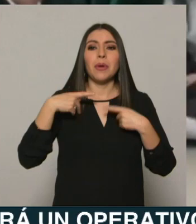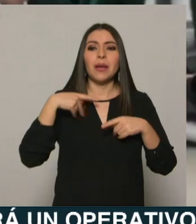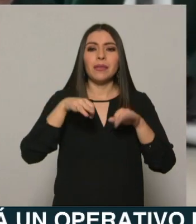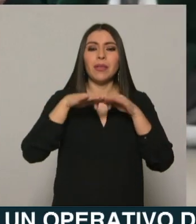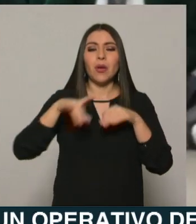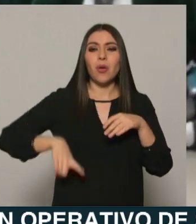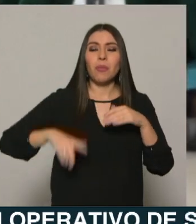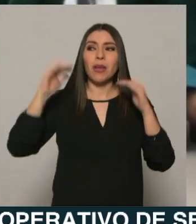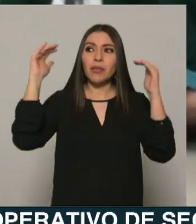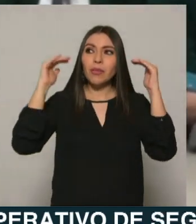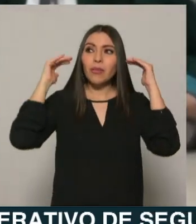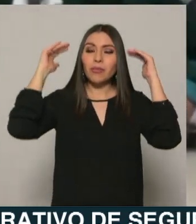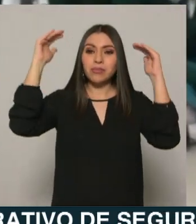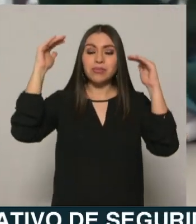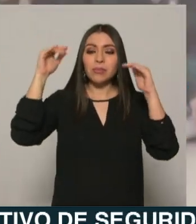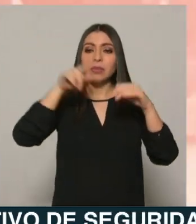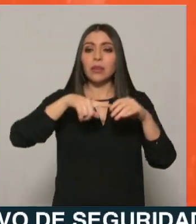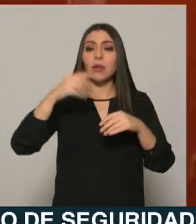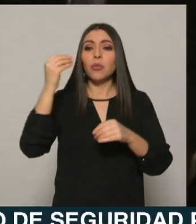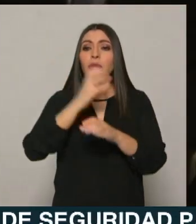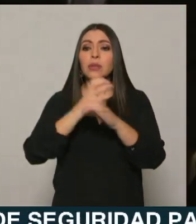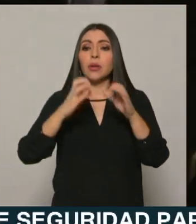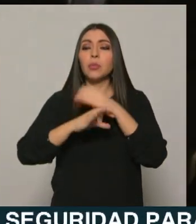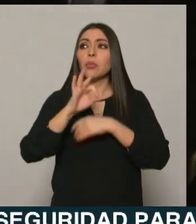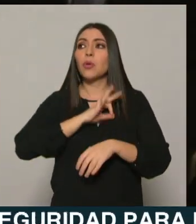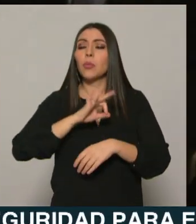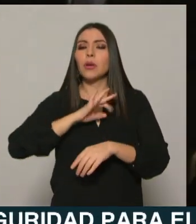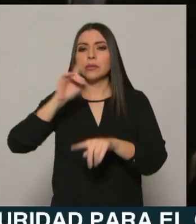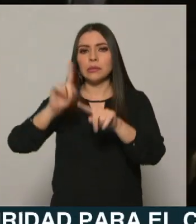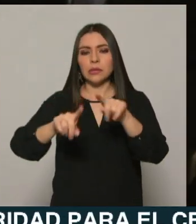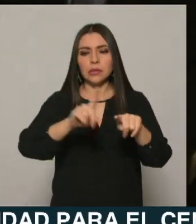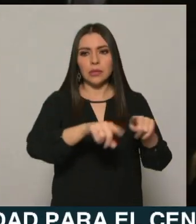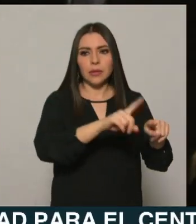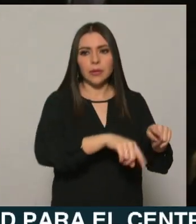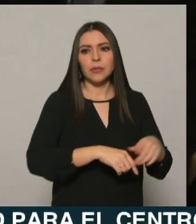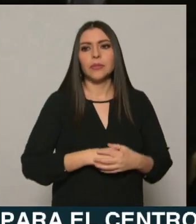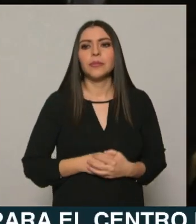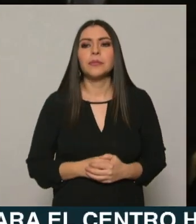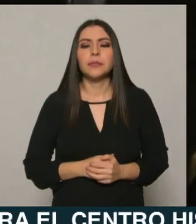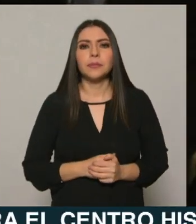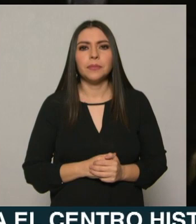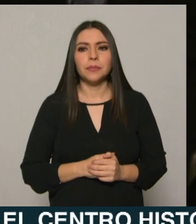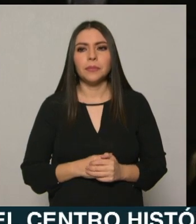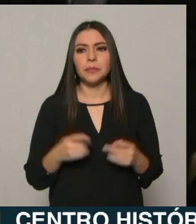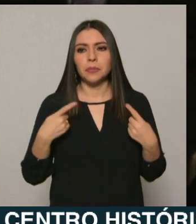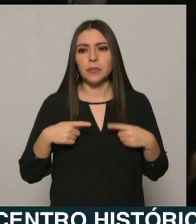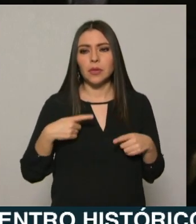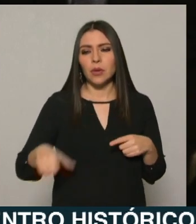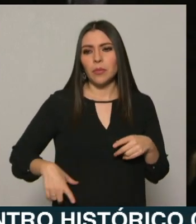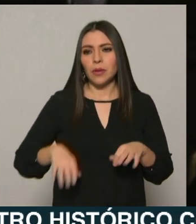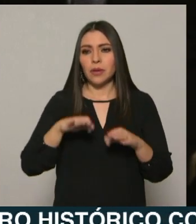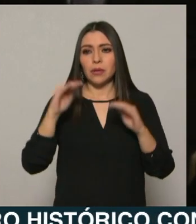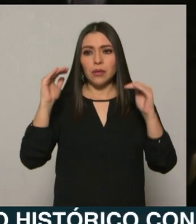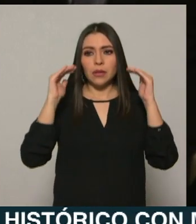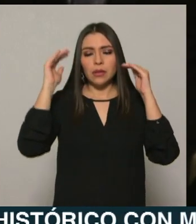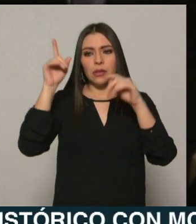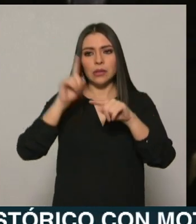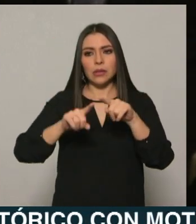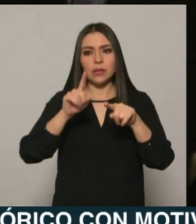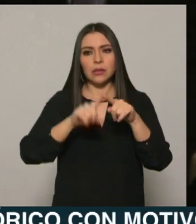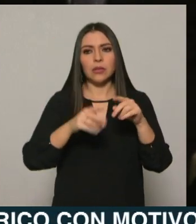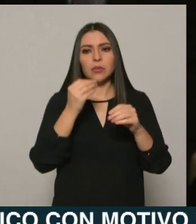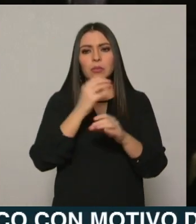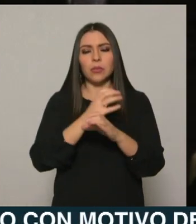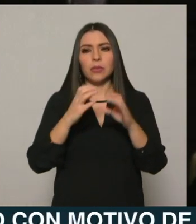recursos a la educación y la infraestructura. Le quitamos a la corrupción y a los privilegios de los altos funcionarios